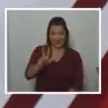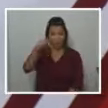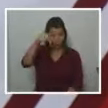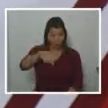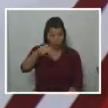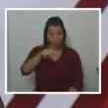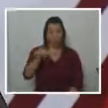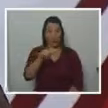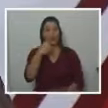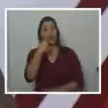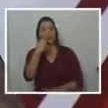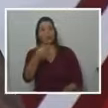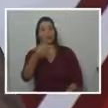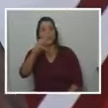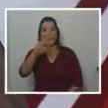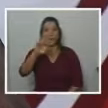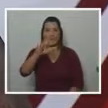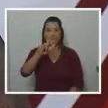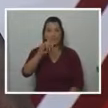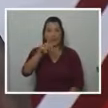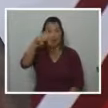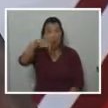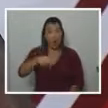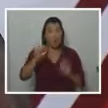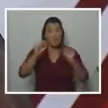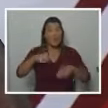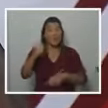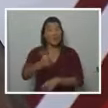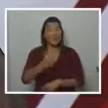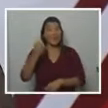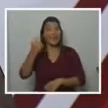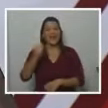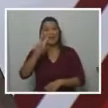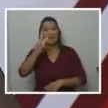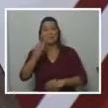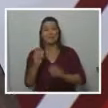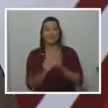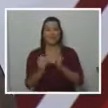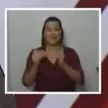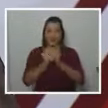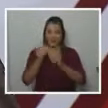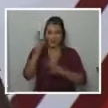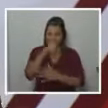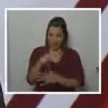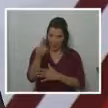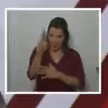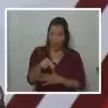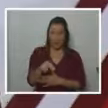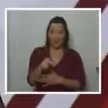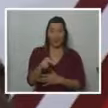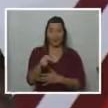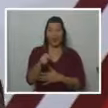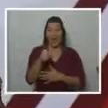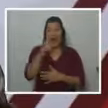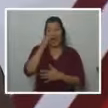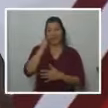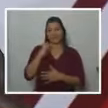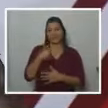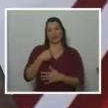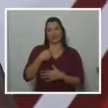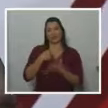lo dice muy bien Nelly. 20 millones de colones es lo que tiene. Precisamente ayer llevaba el número